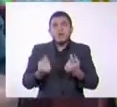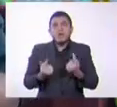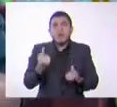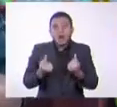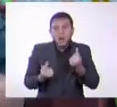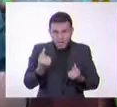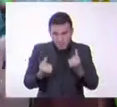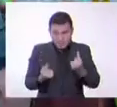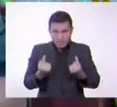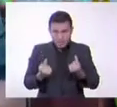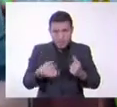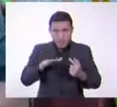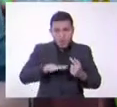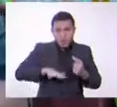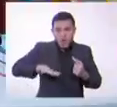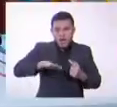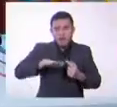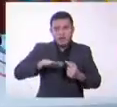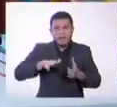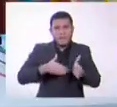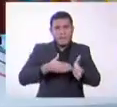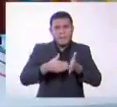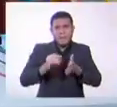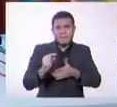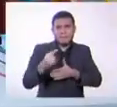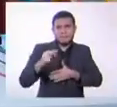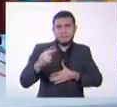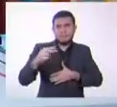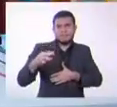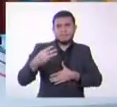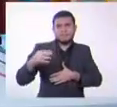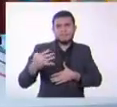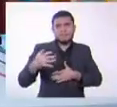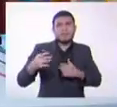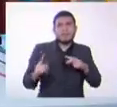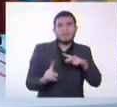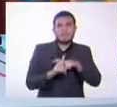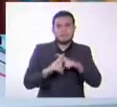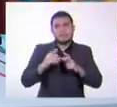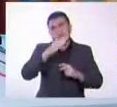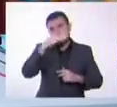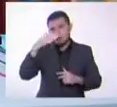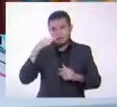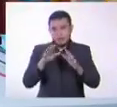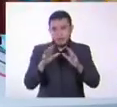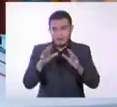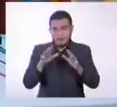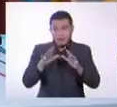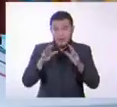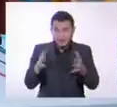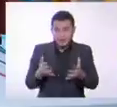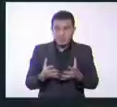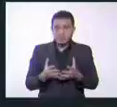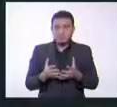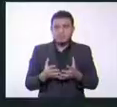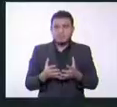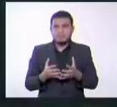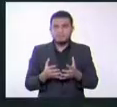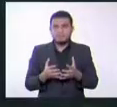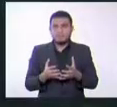biomas principales que existen en el planeta? Bueno, estos biomas son